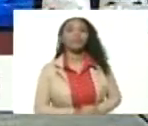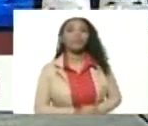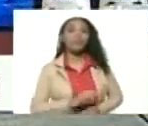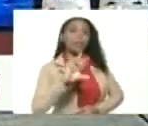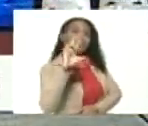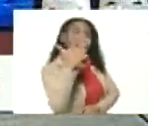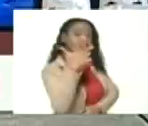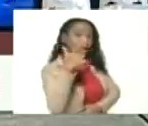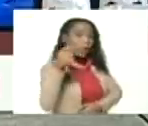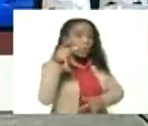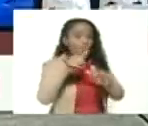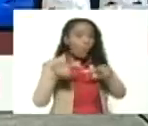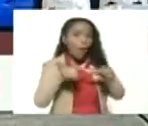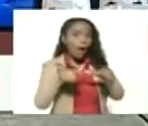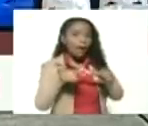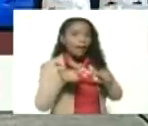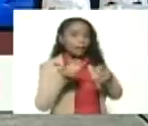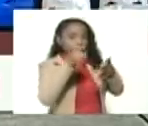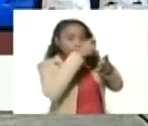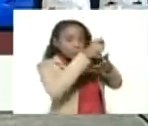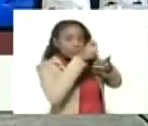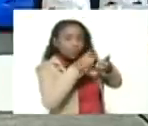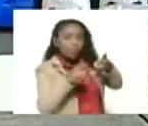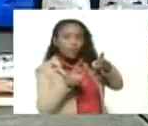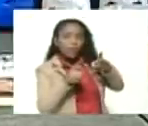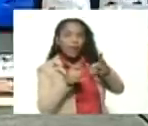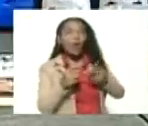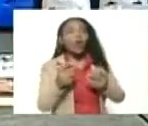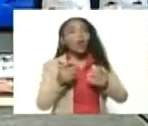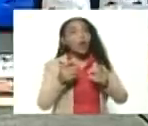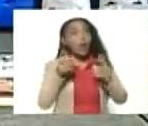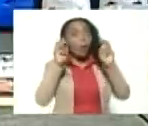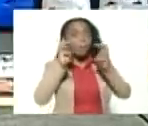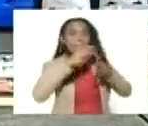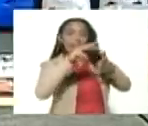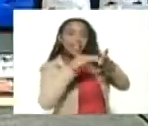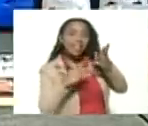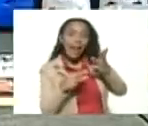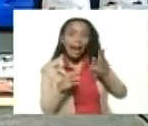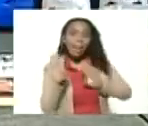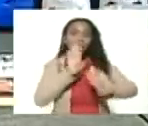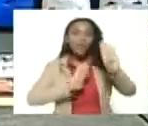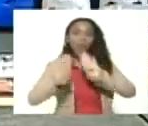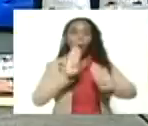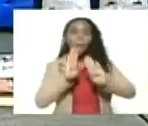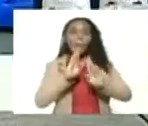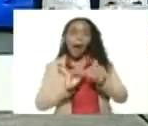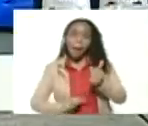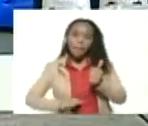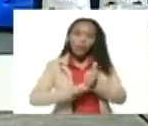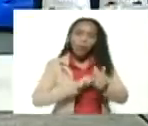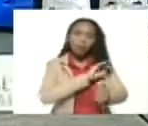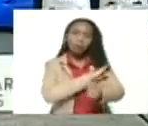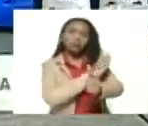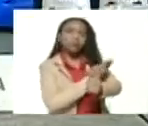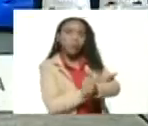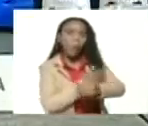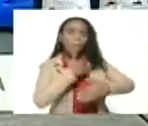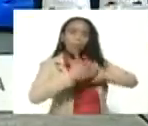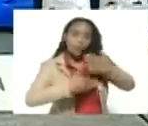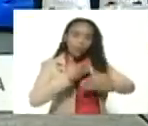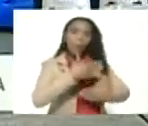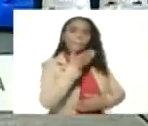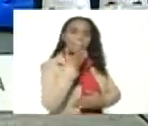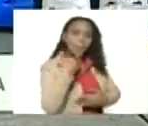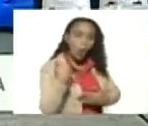tercer lugar, los insumos biológicos y sintéticos para reforzar los procesos productivos,